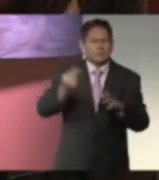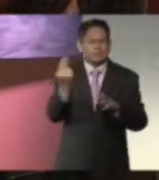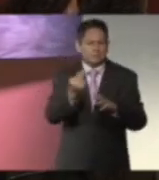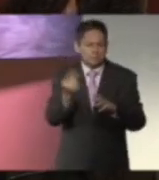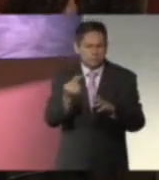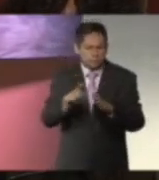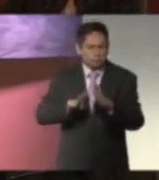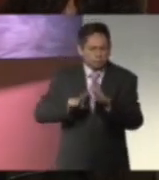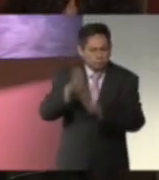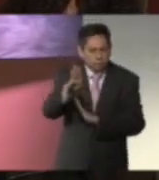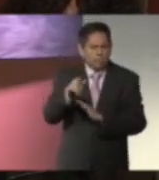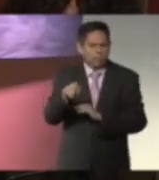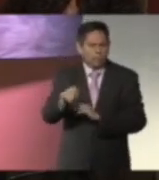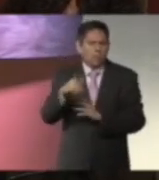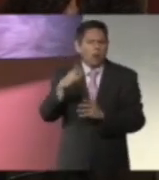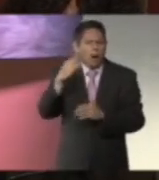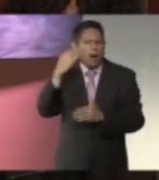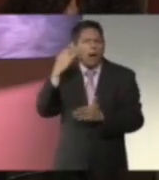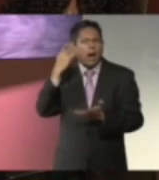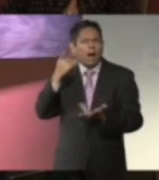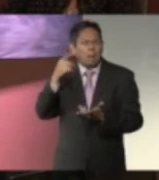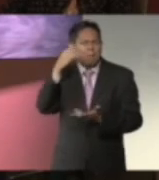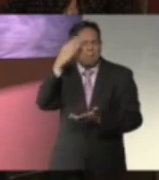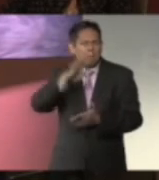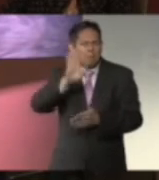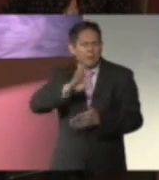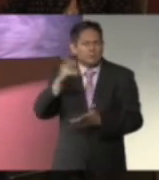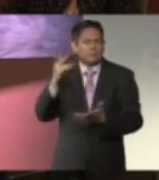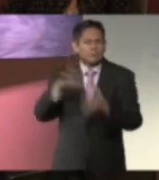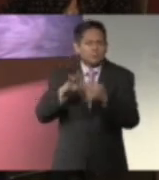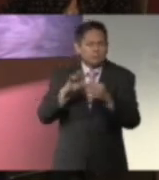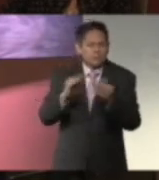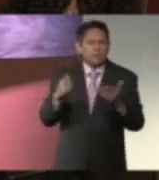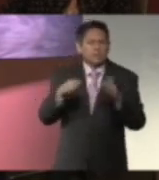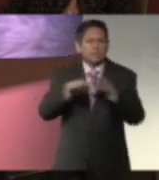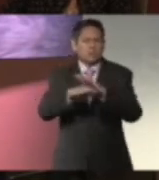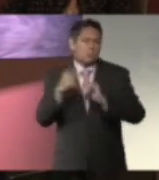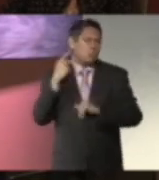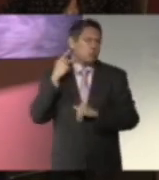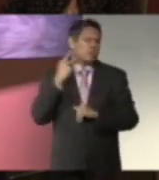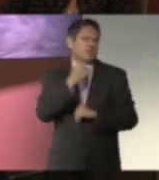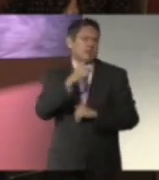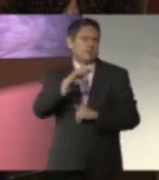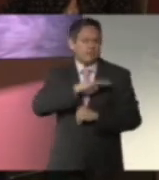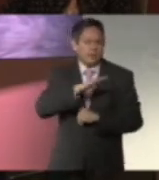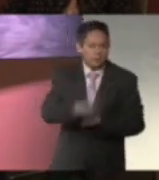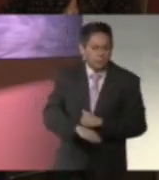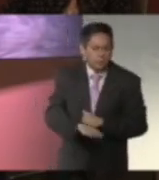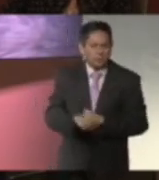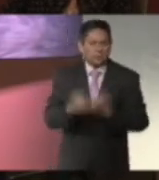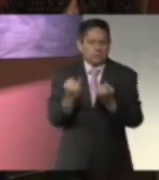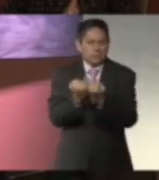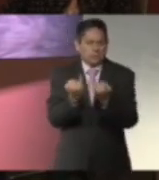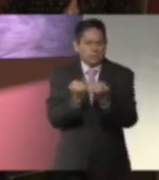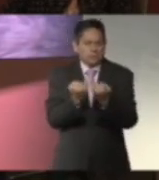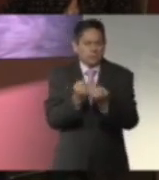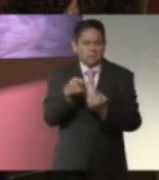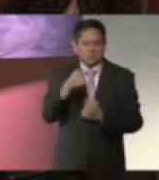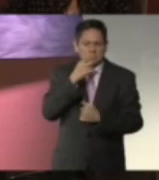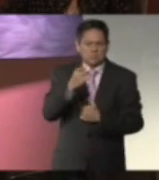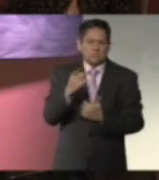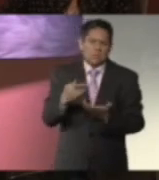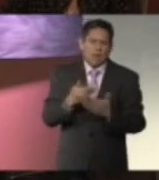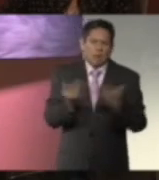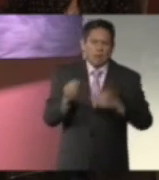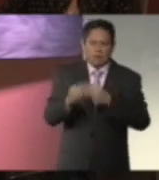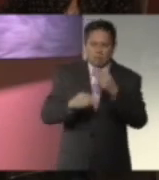necropolítica, ¿no? De políticas de la muerte, hablas de esta devastación y de este discurso de desarrollo de la modernidad que se desquebraja, de la